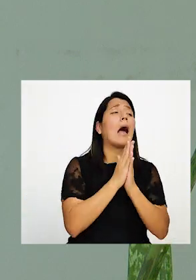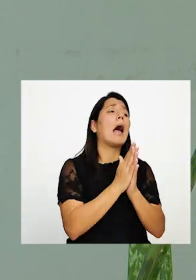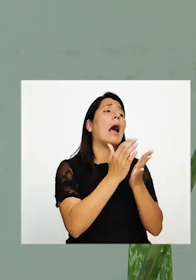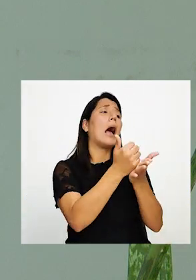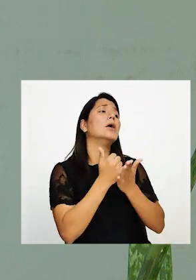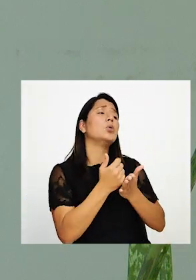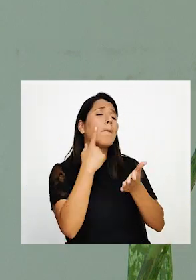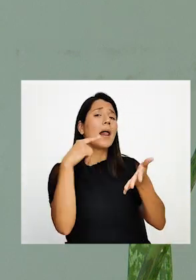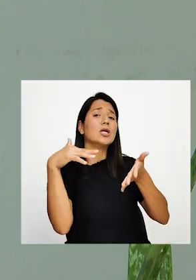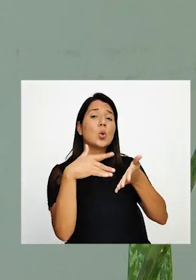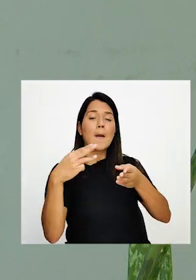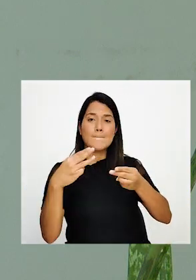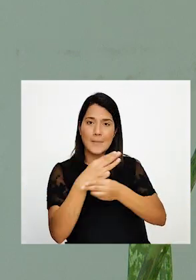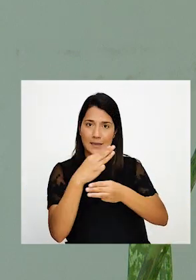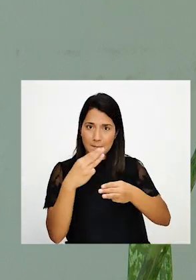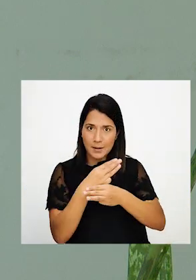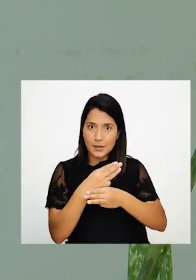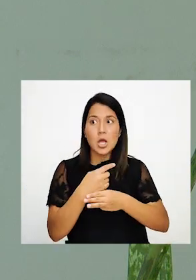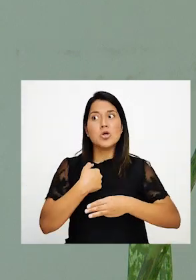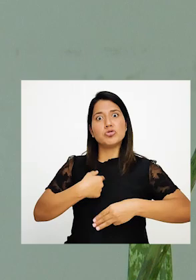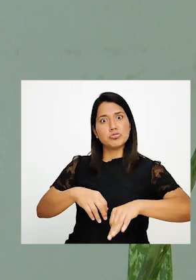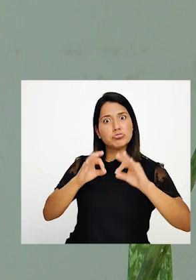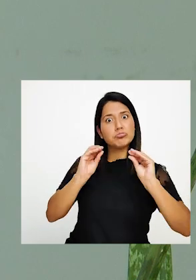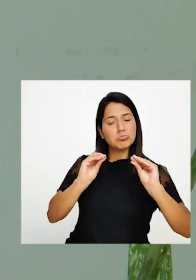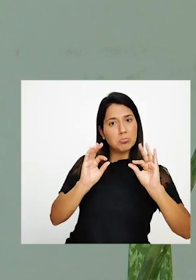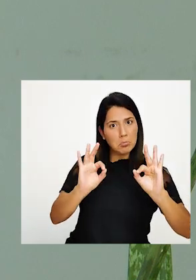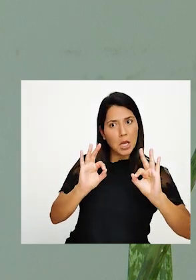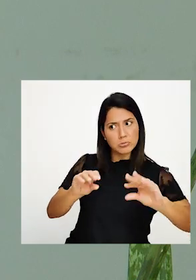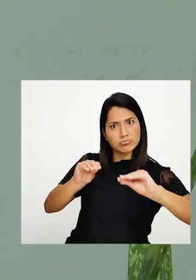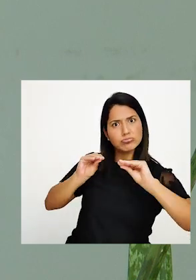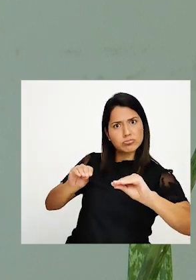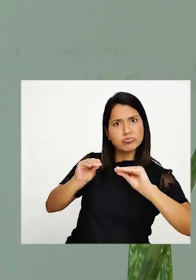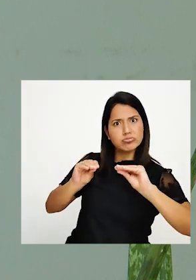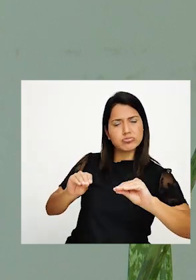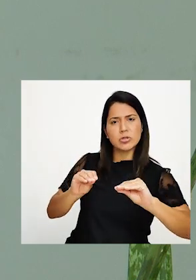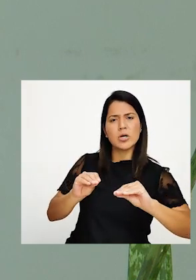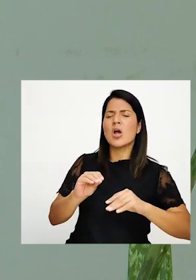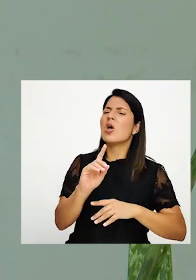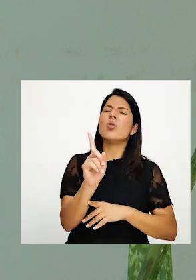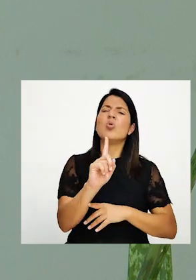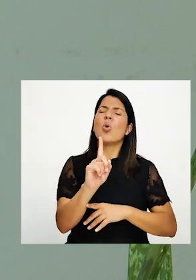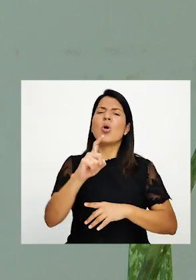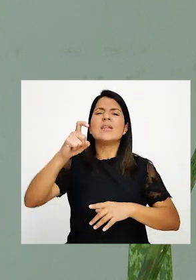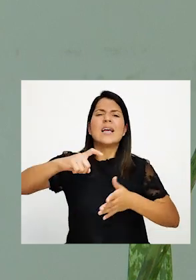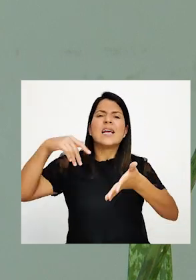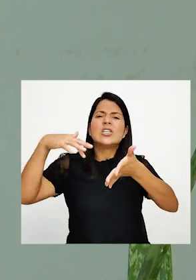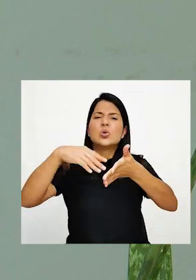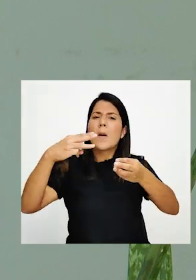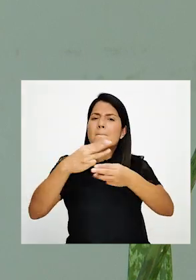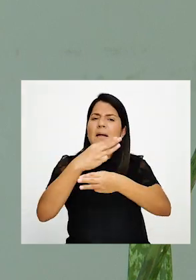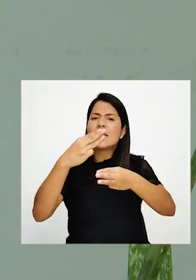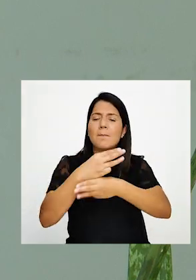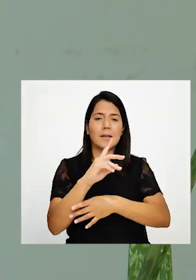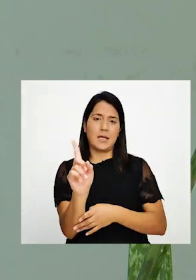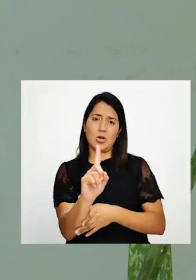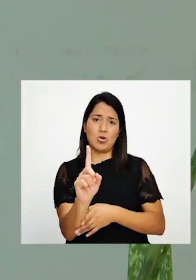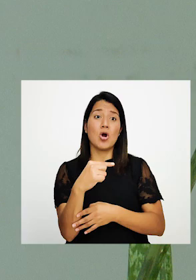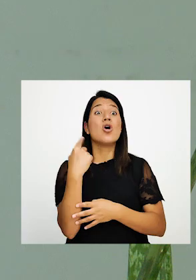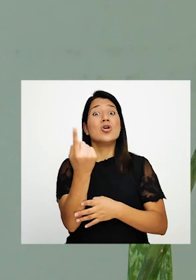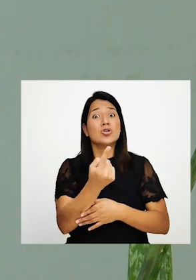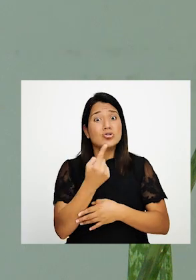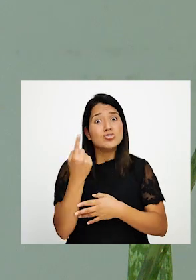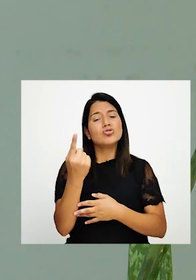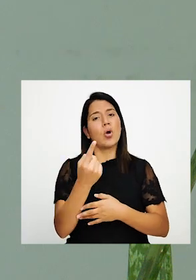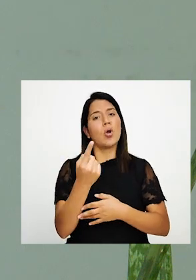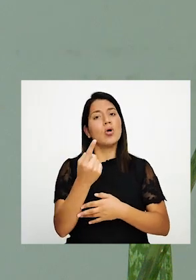a estudiar matemáticas. Me iba muy bien porque ni siquiera se tenía que estudiar matemáticas, porque uno tenía que repasar la matemática para